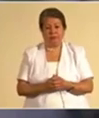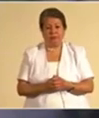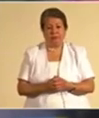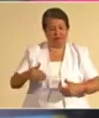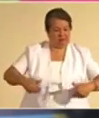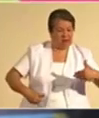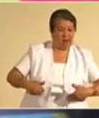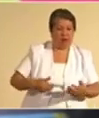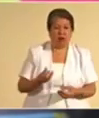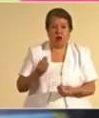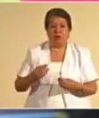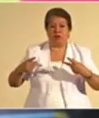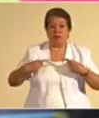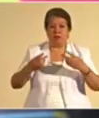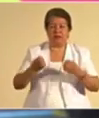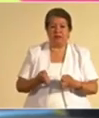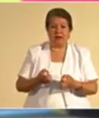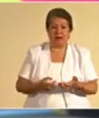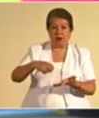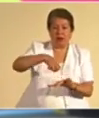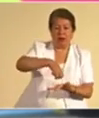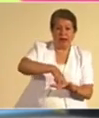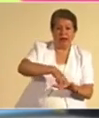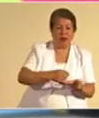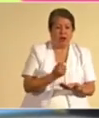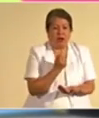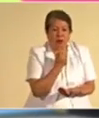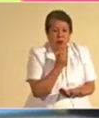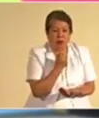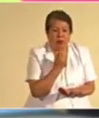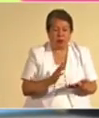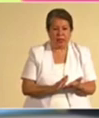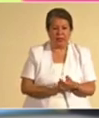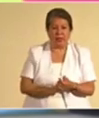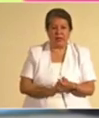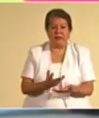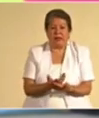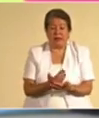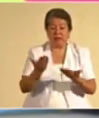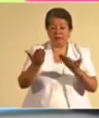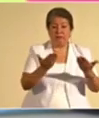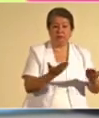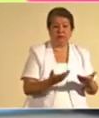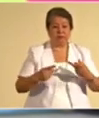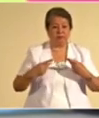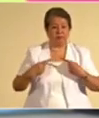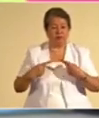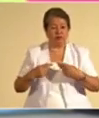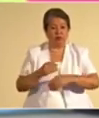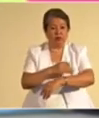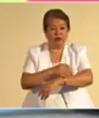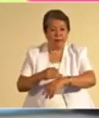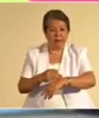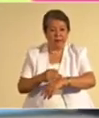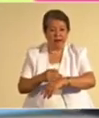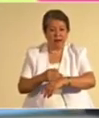mucha gente está con una veladora hincada, esperando que llegue su familiar secuestrado.